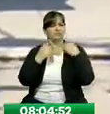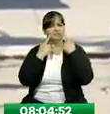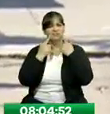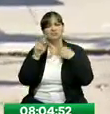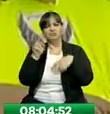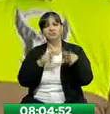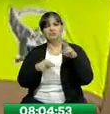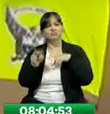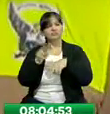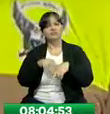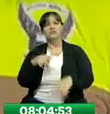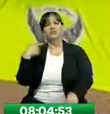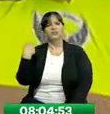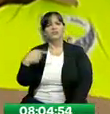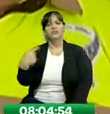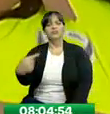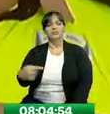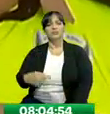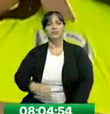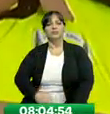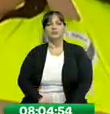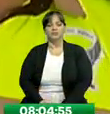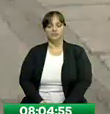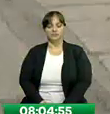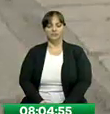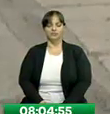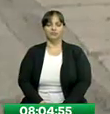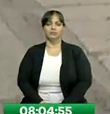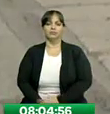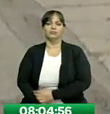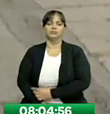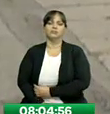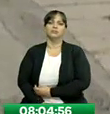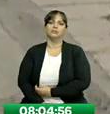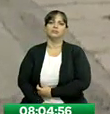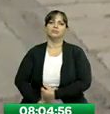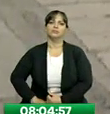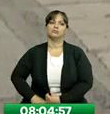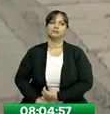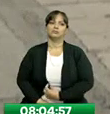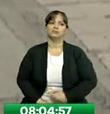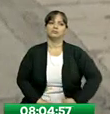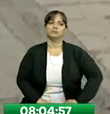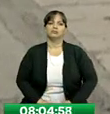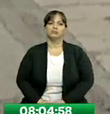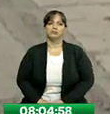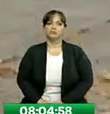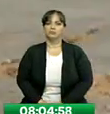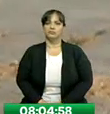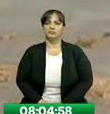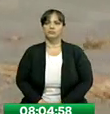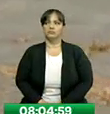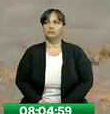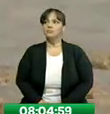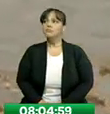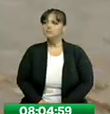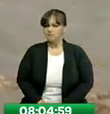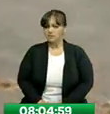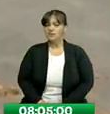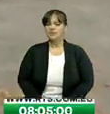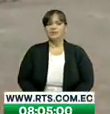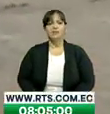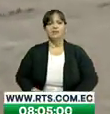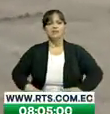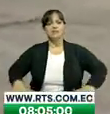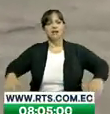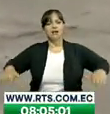si efectivamente nosotros estamos trecho de la ciudadanía de 24/7 se realiza el par activo de control en todo el en